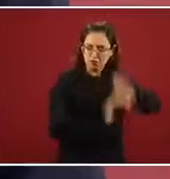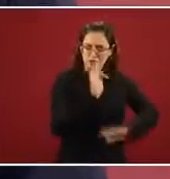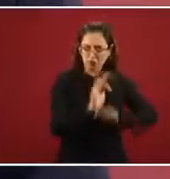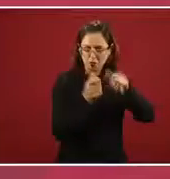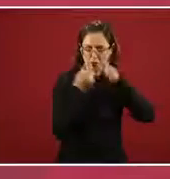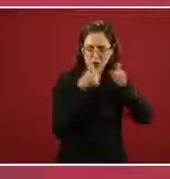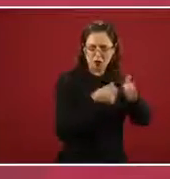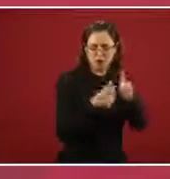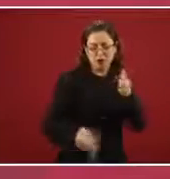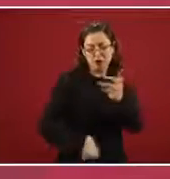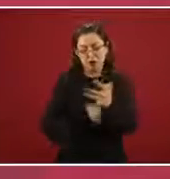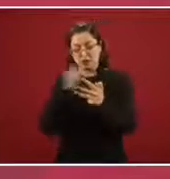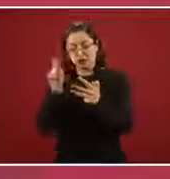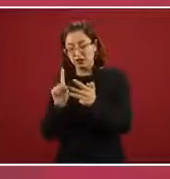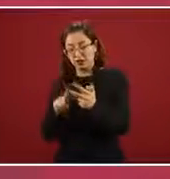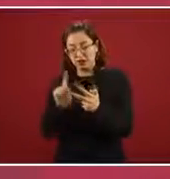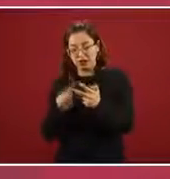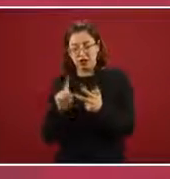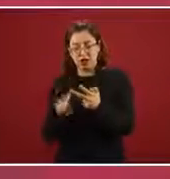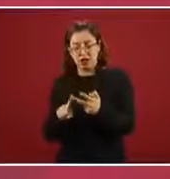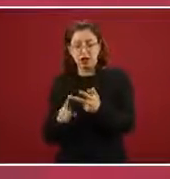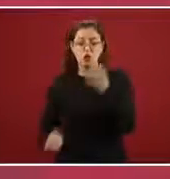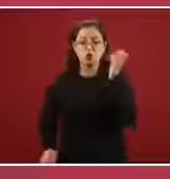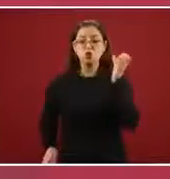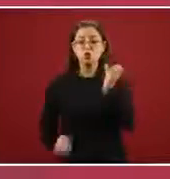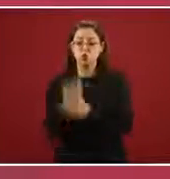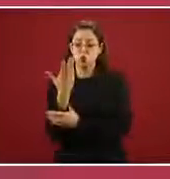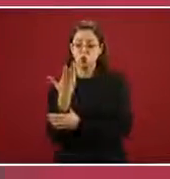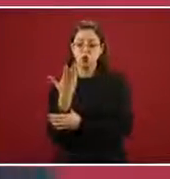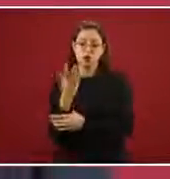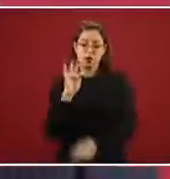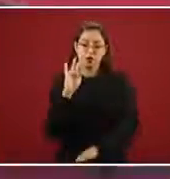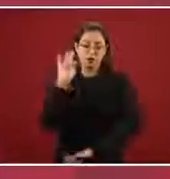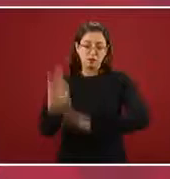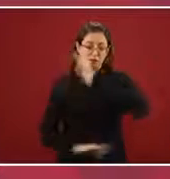y este nuevo servicio que va